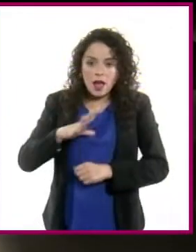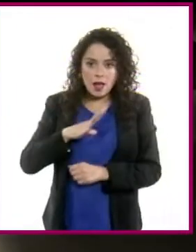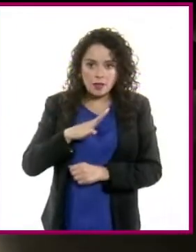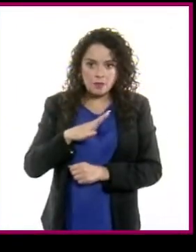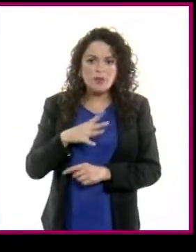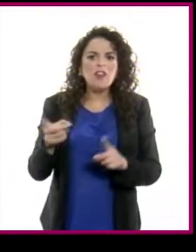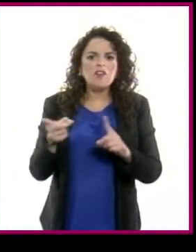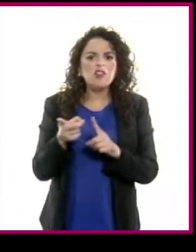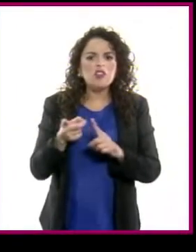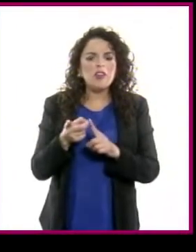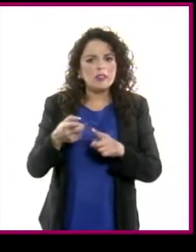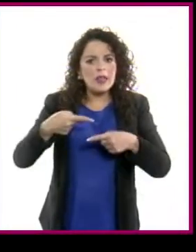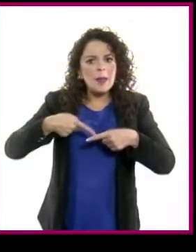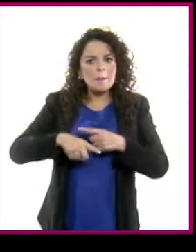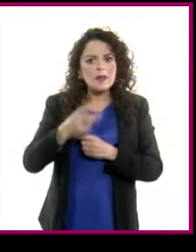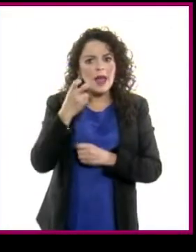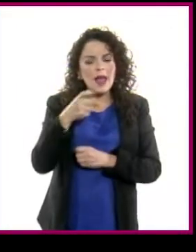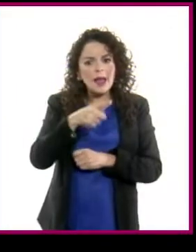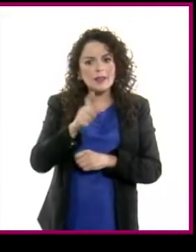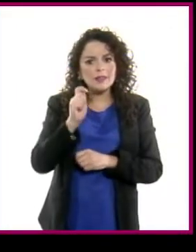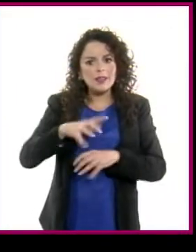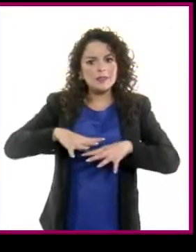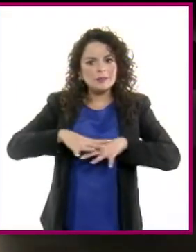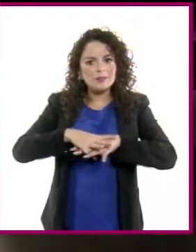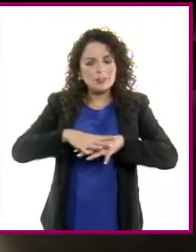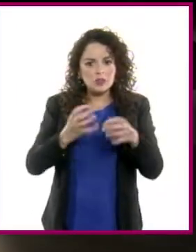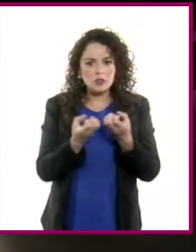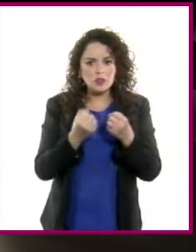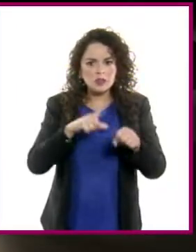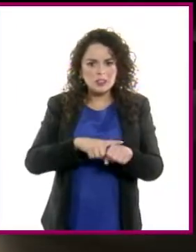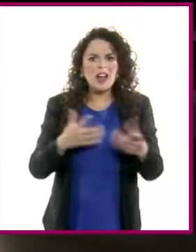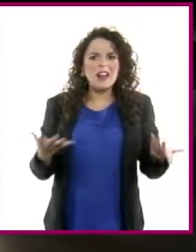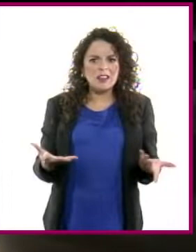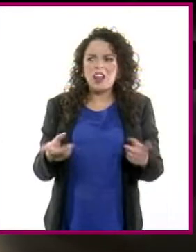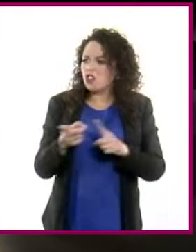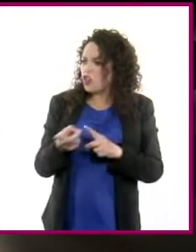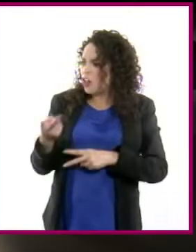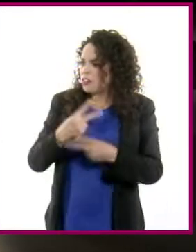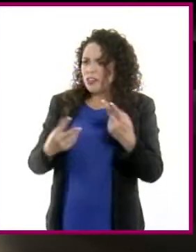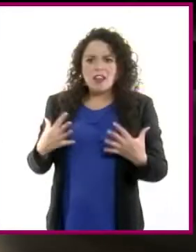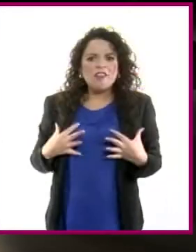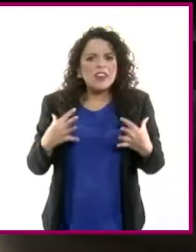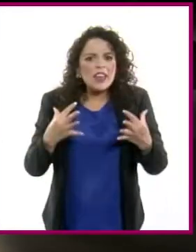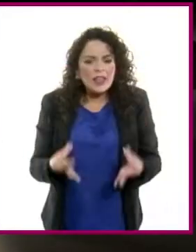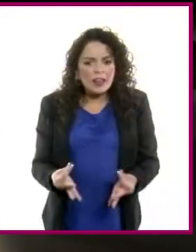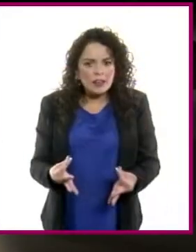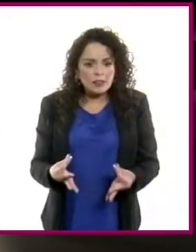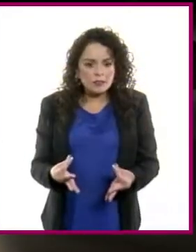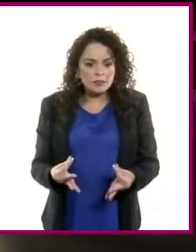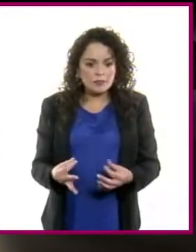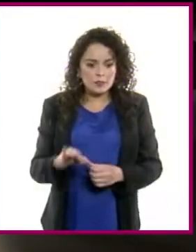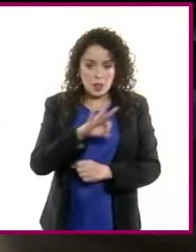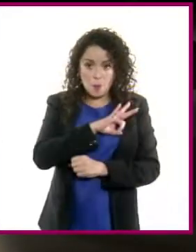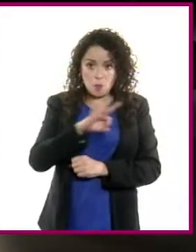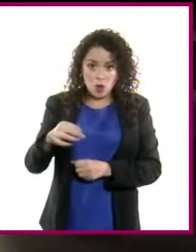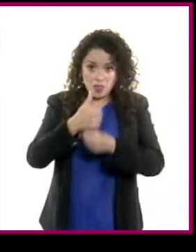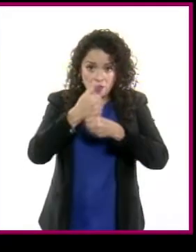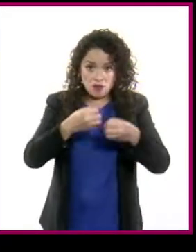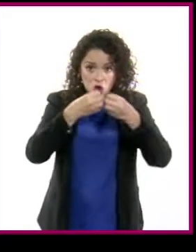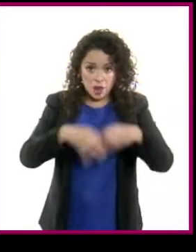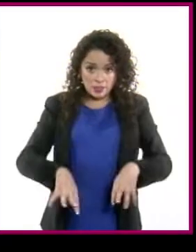social? ¿Cuál crees tú que sea su origen? ¿Puede la violencia desgarrarlo por completo?